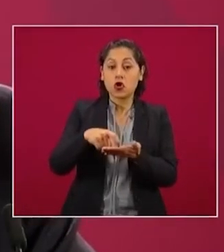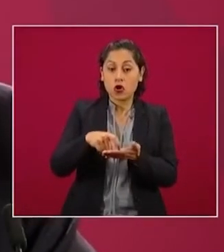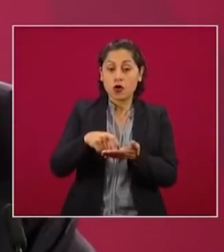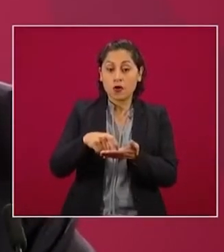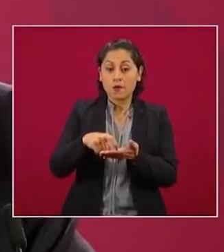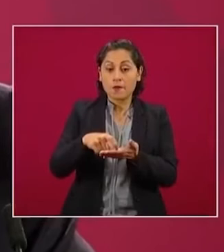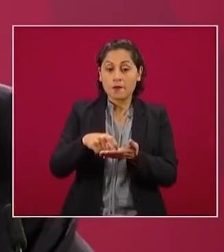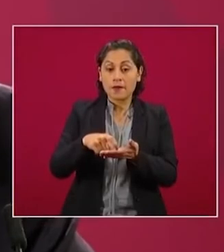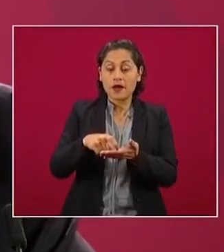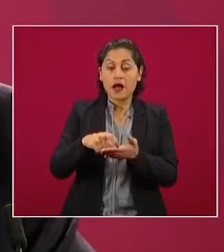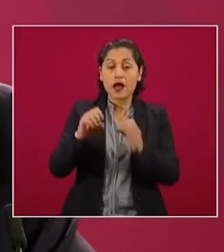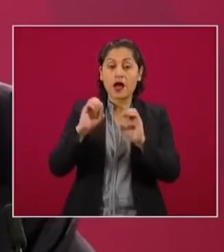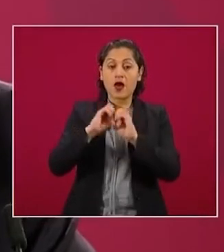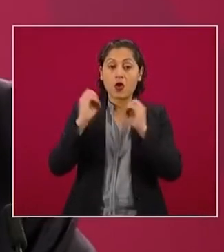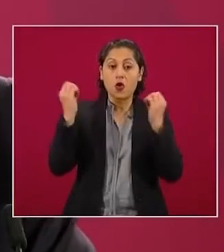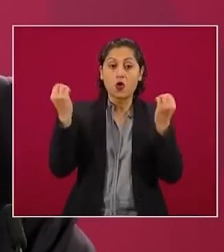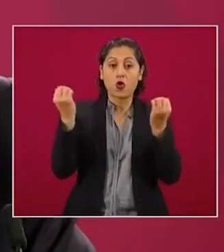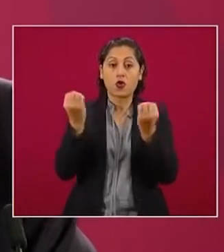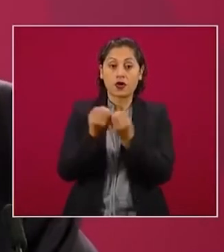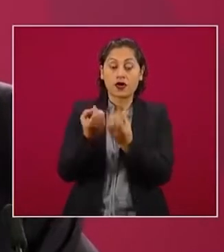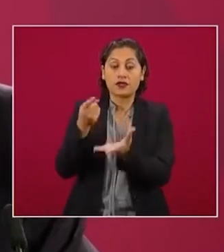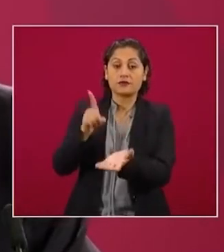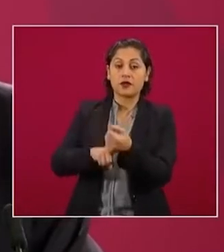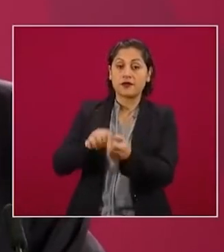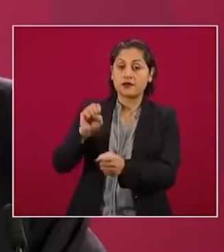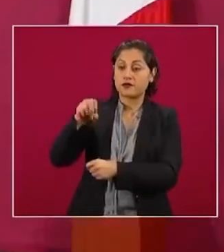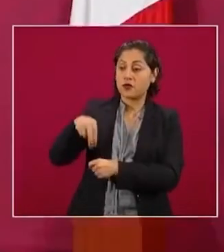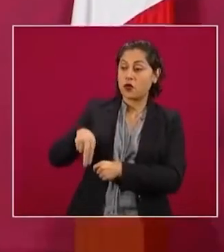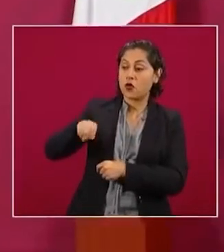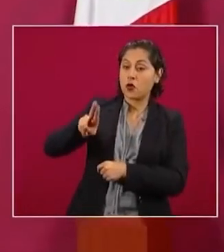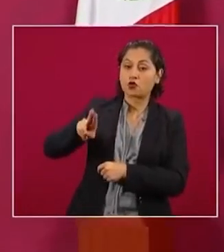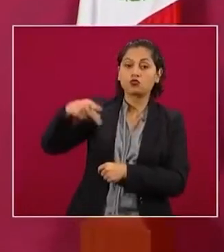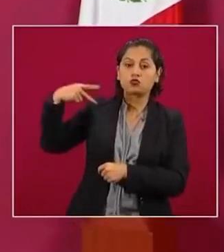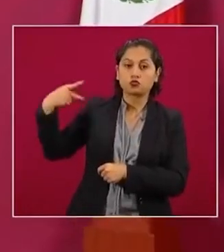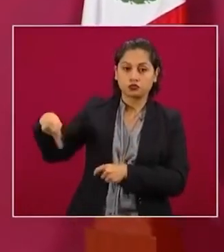este organismo de la ONU,